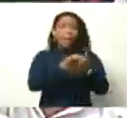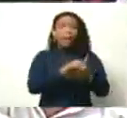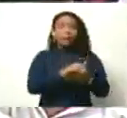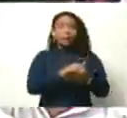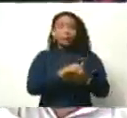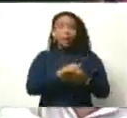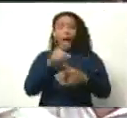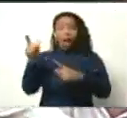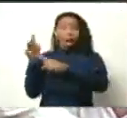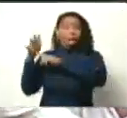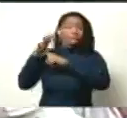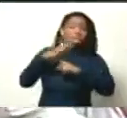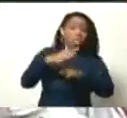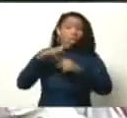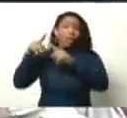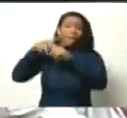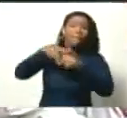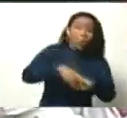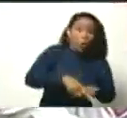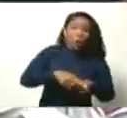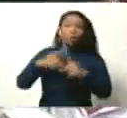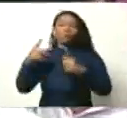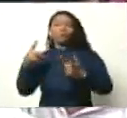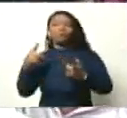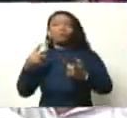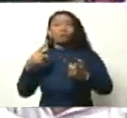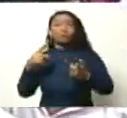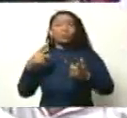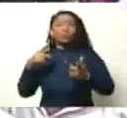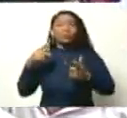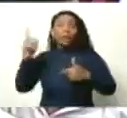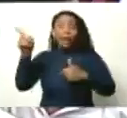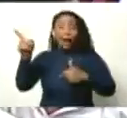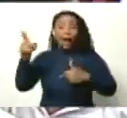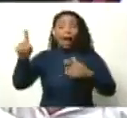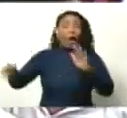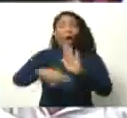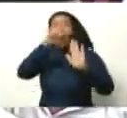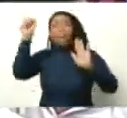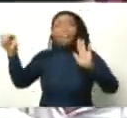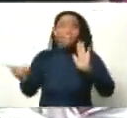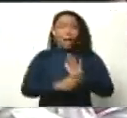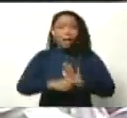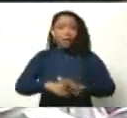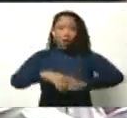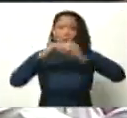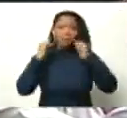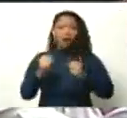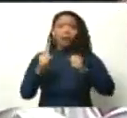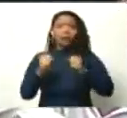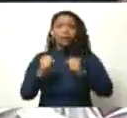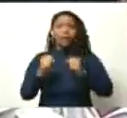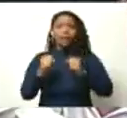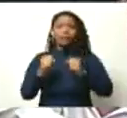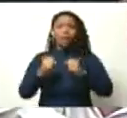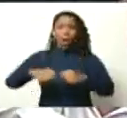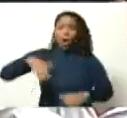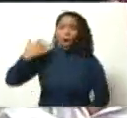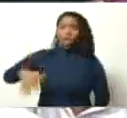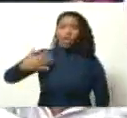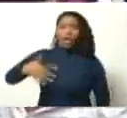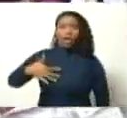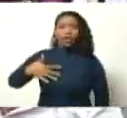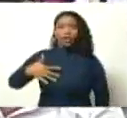fue sometido a injurias, a humillaciones que están completamente reñidas con los derechos